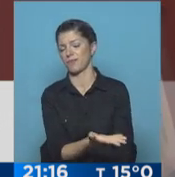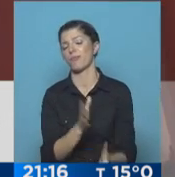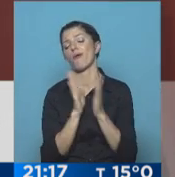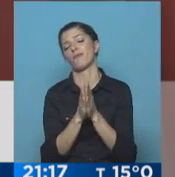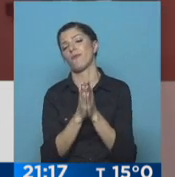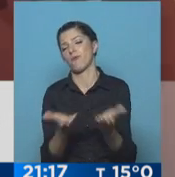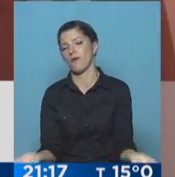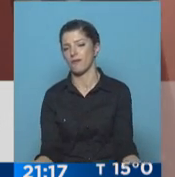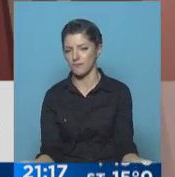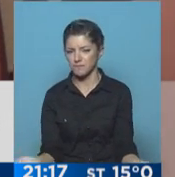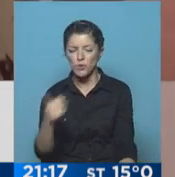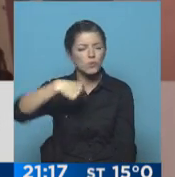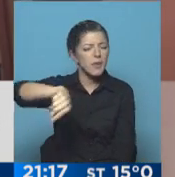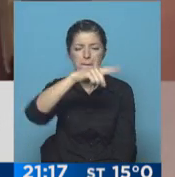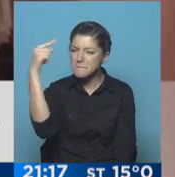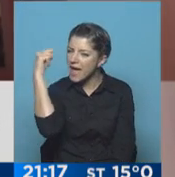favor,